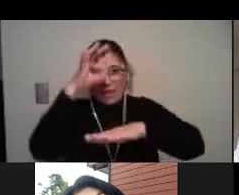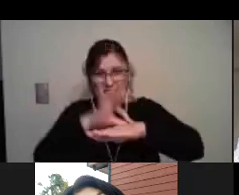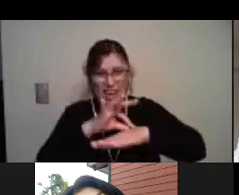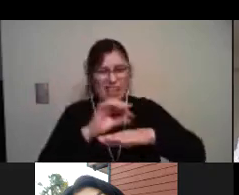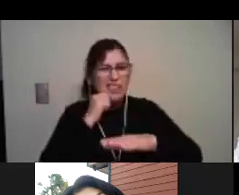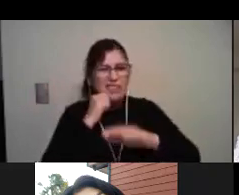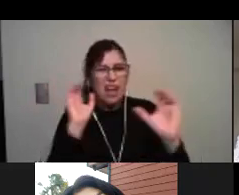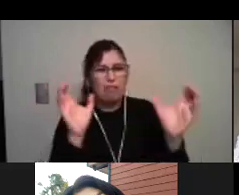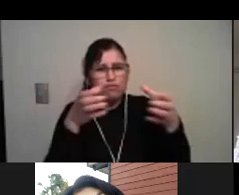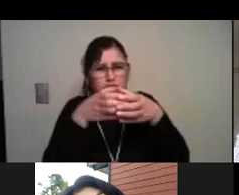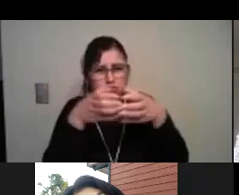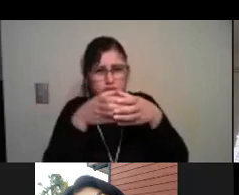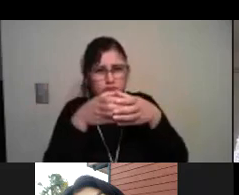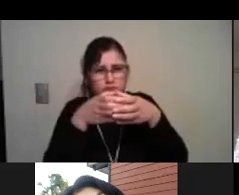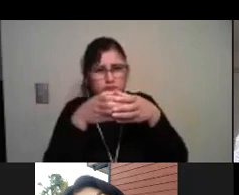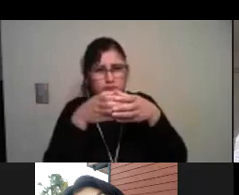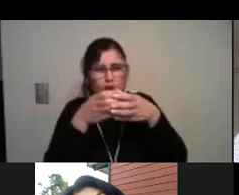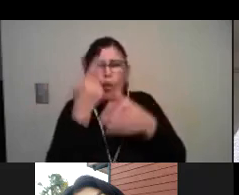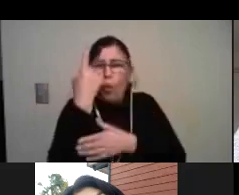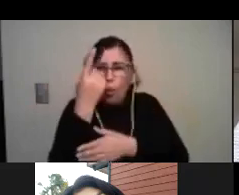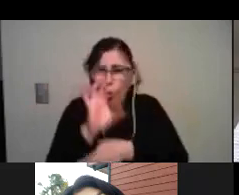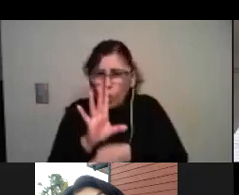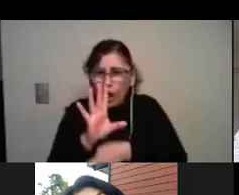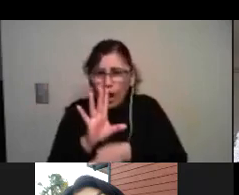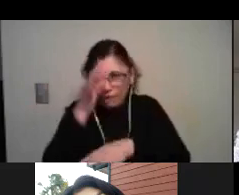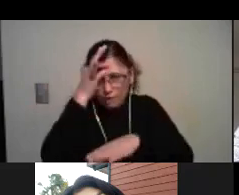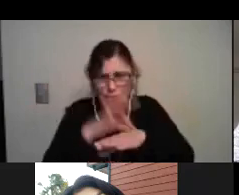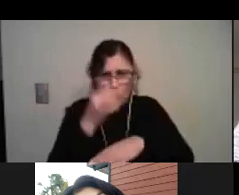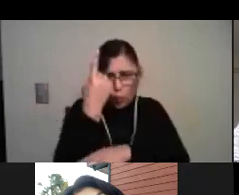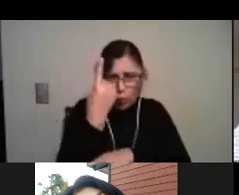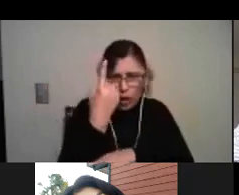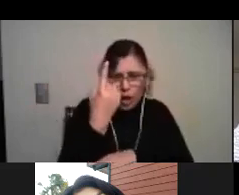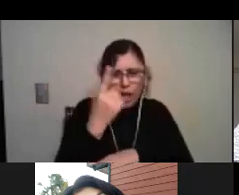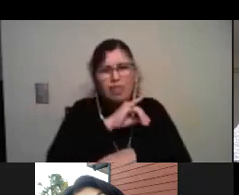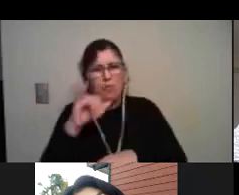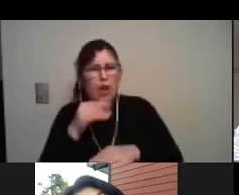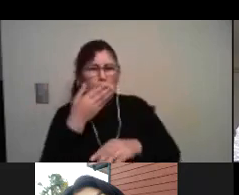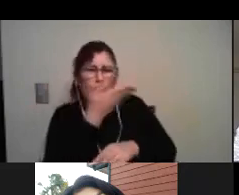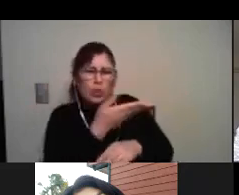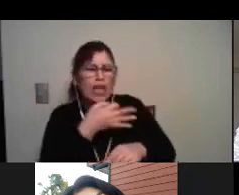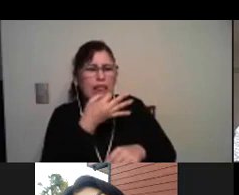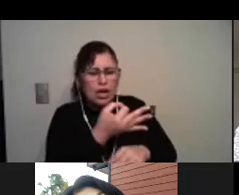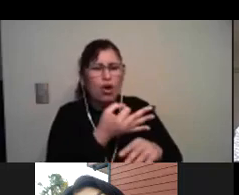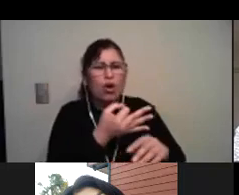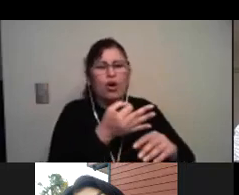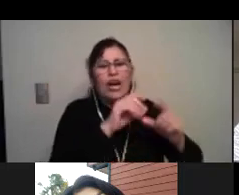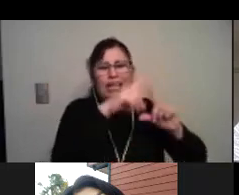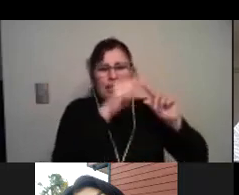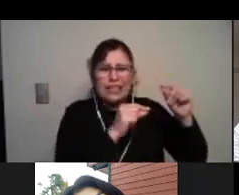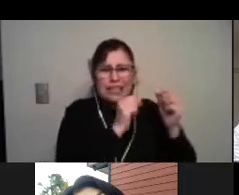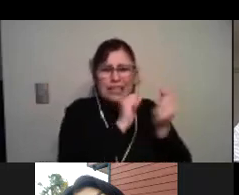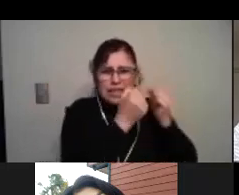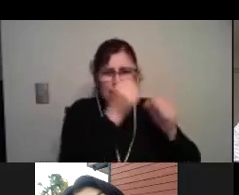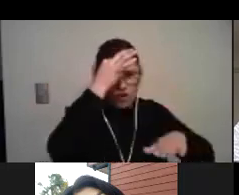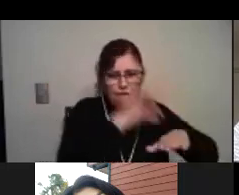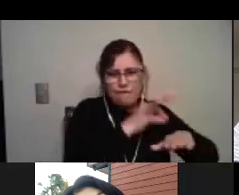sí, ¿o no? No, Porque después usted no, hablaba de neuropatía alcohólica, diabética. Según yo, la neuropatía no,